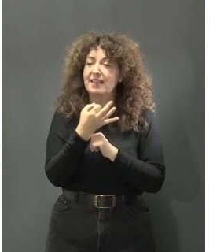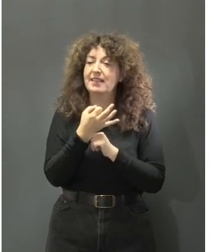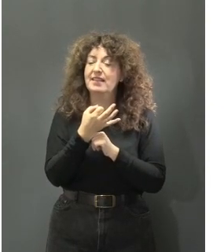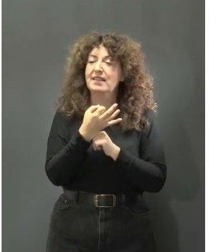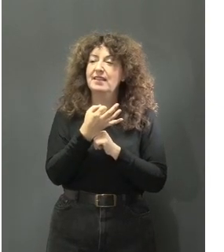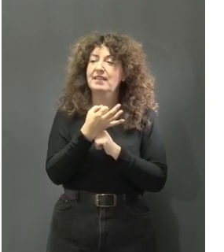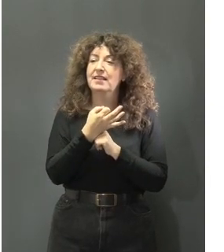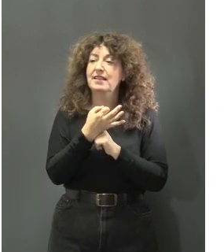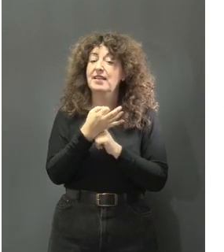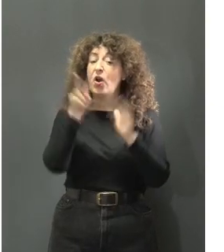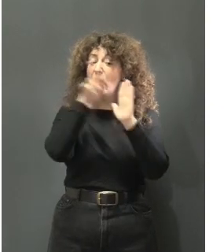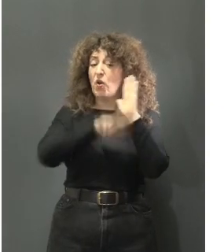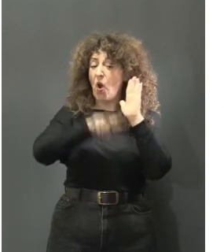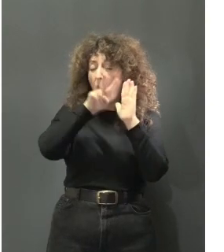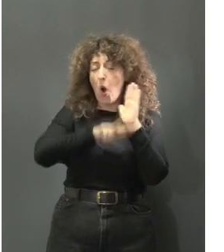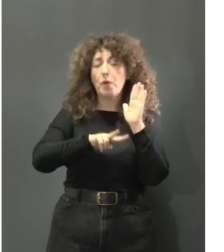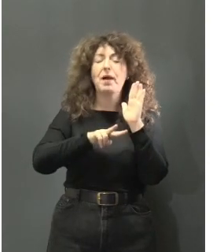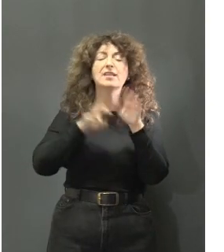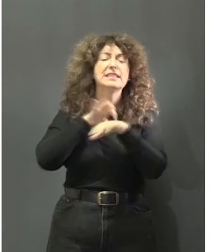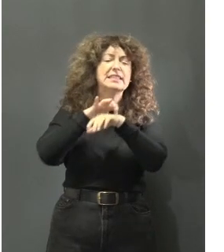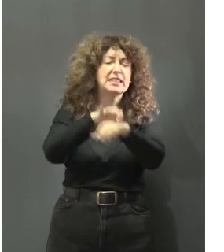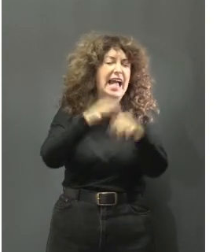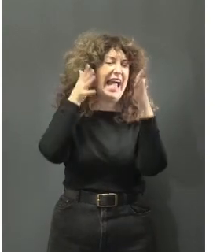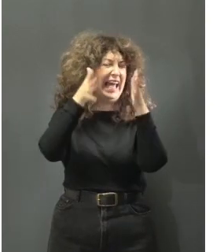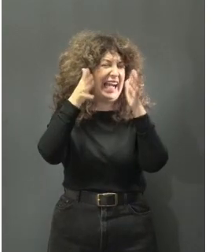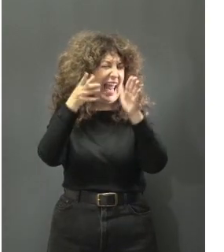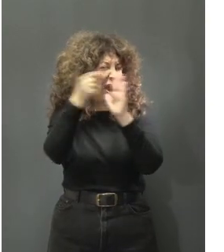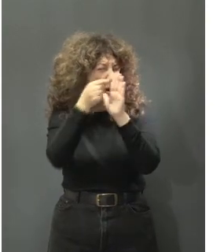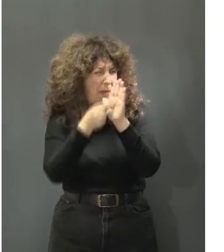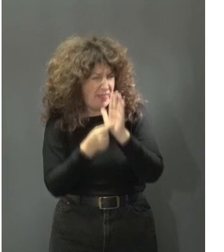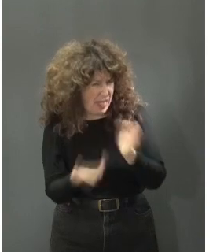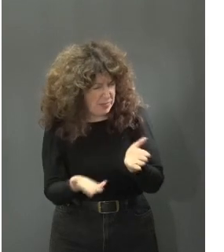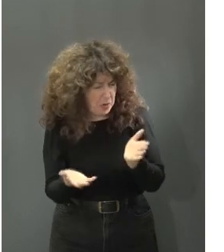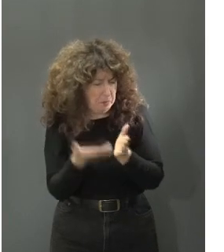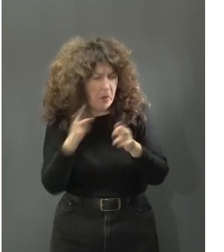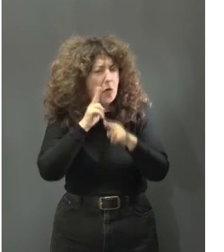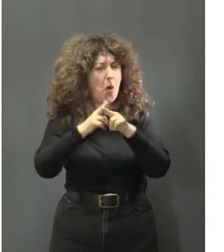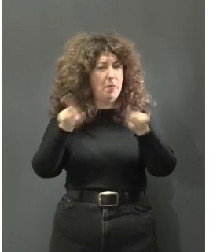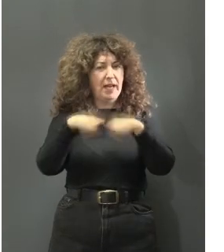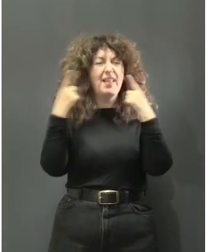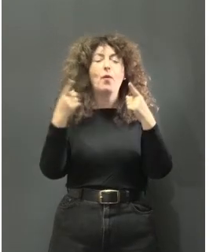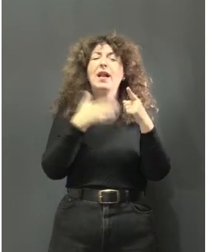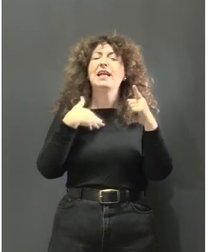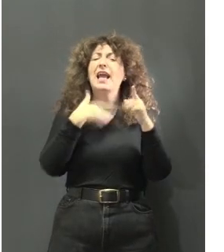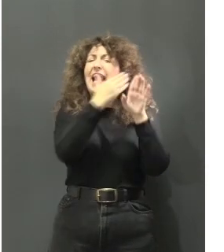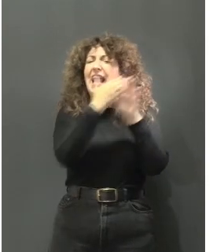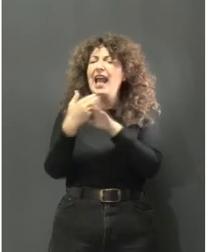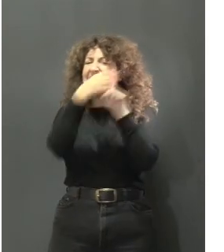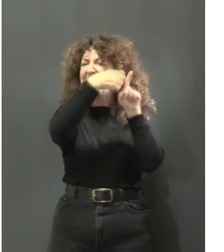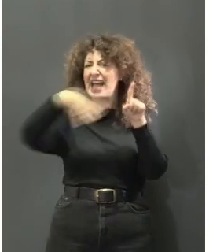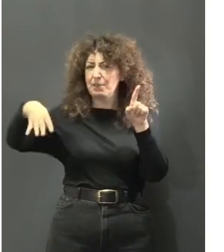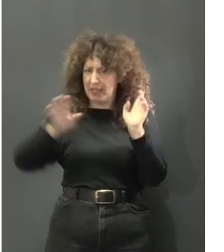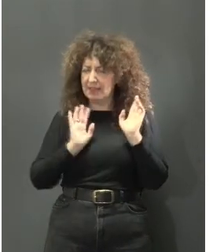de normas o de recomendaciones o de lo que quieras llamar, que sea transversal, es decir, que